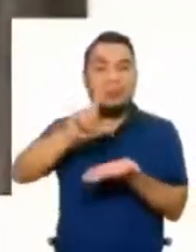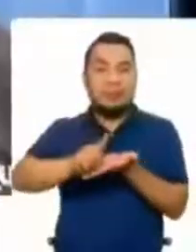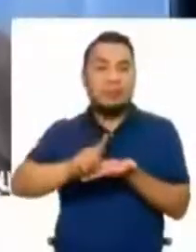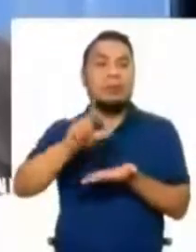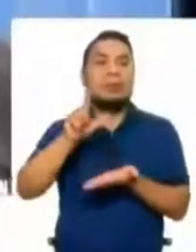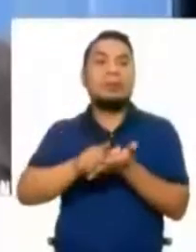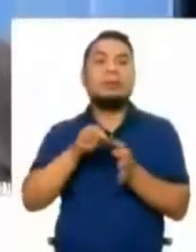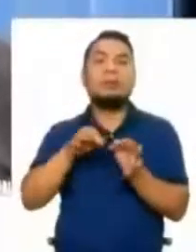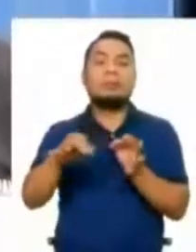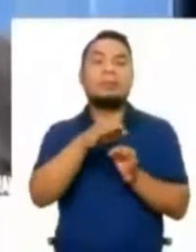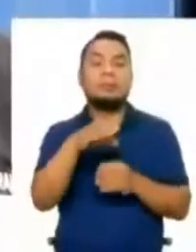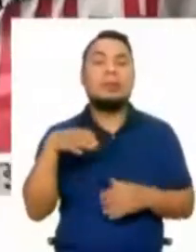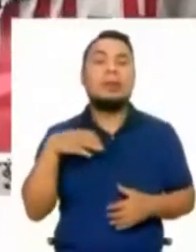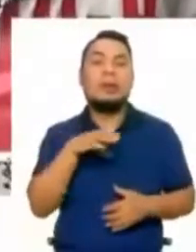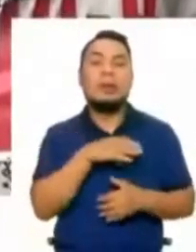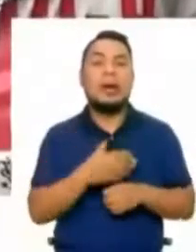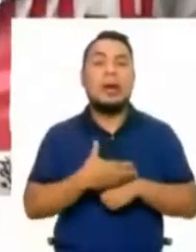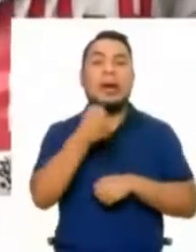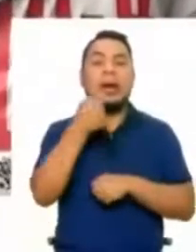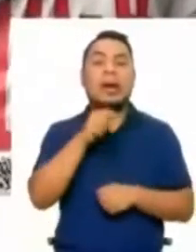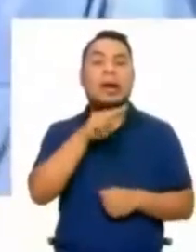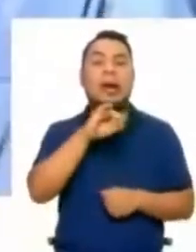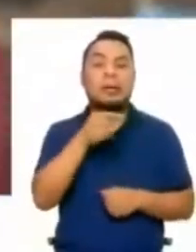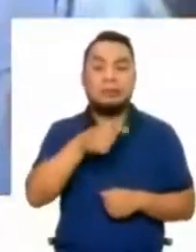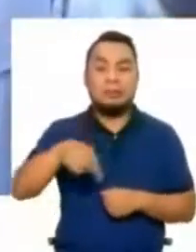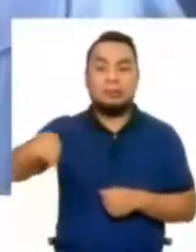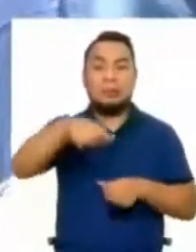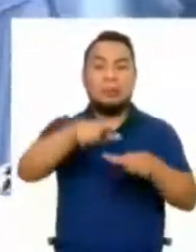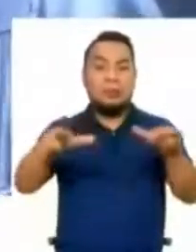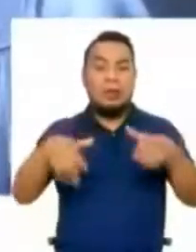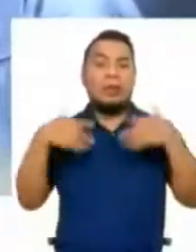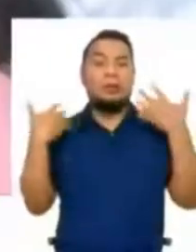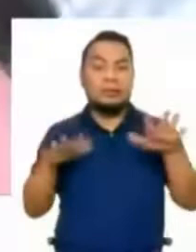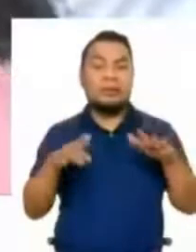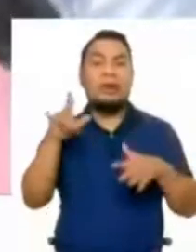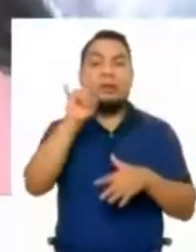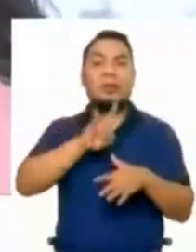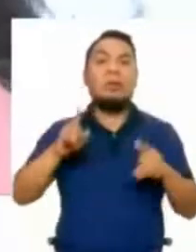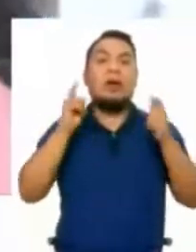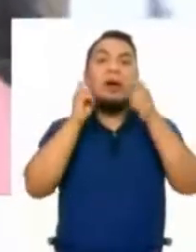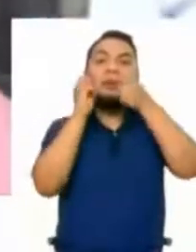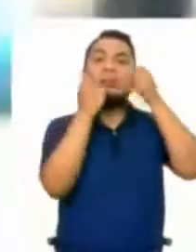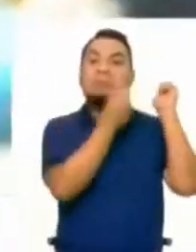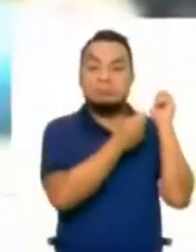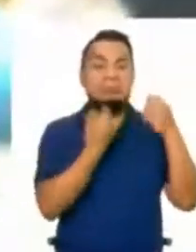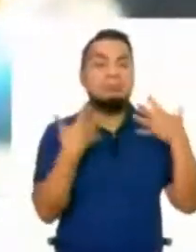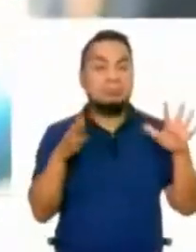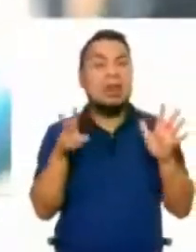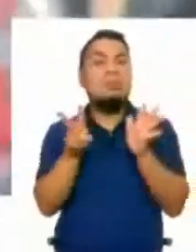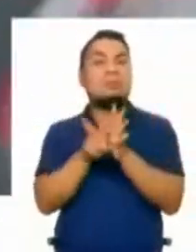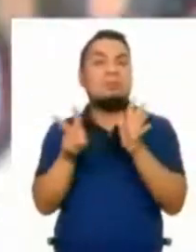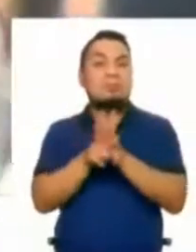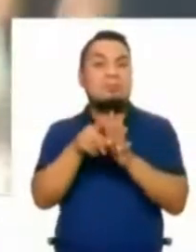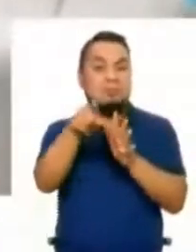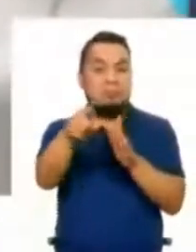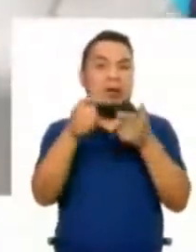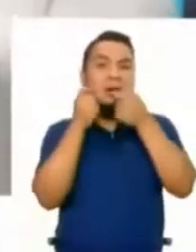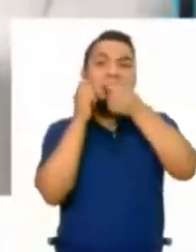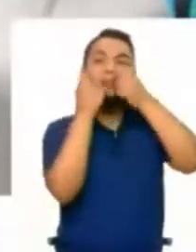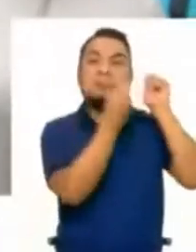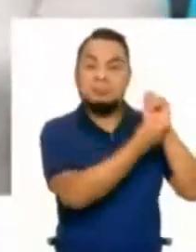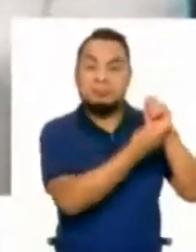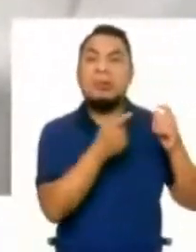amigos de Público Contadores, el día de hoy Aníbal Torres pronunció, tras haberse llevado la sesión de Consejo